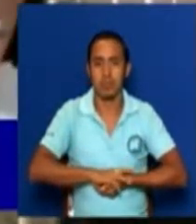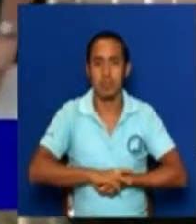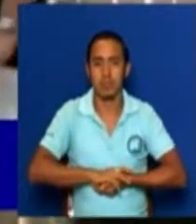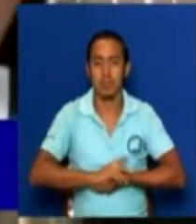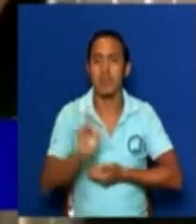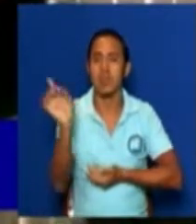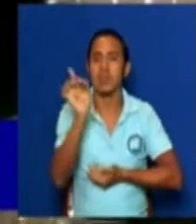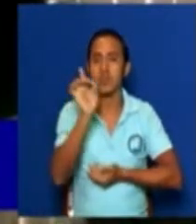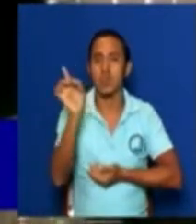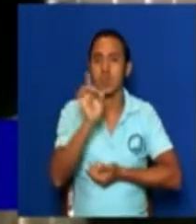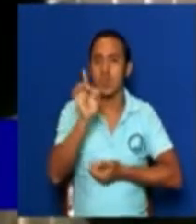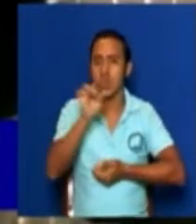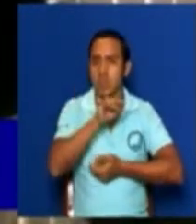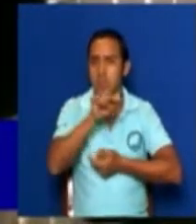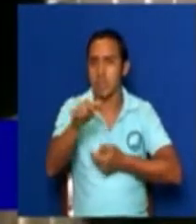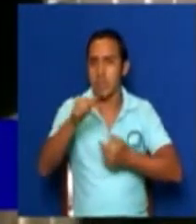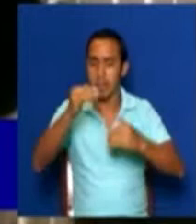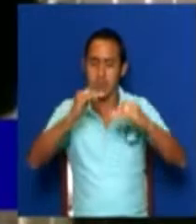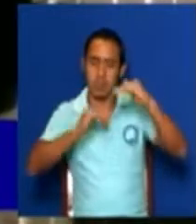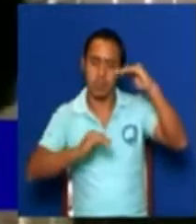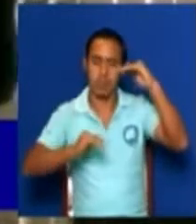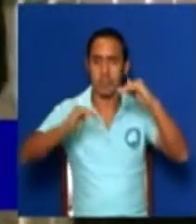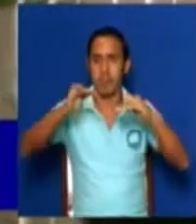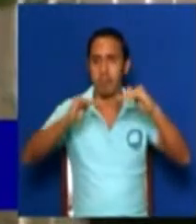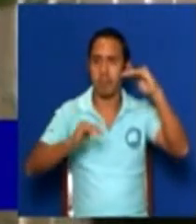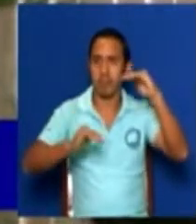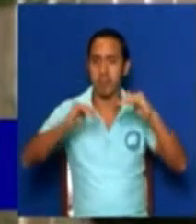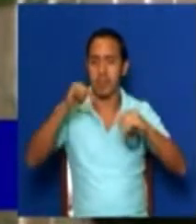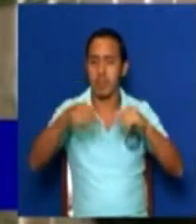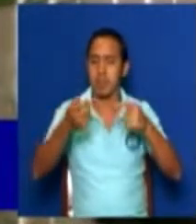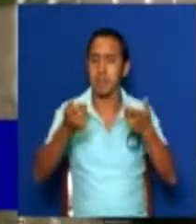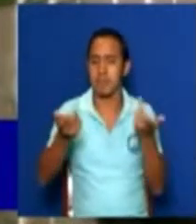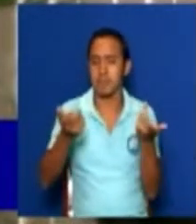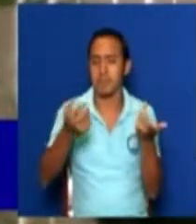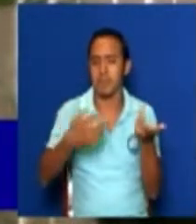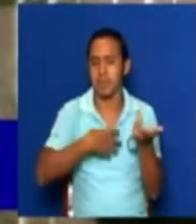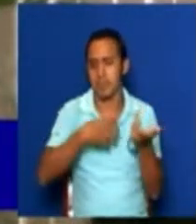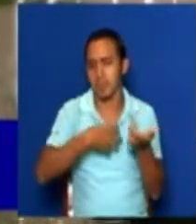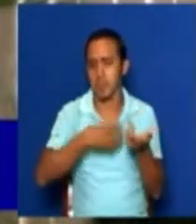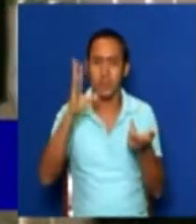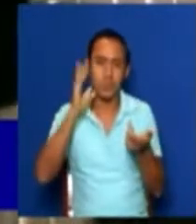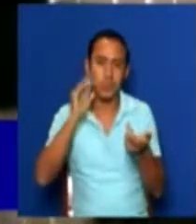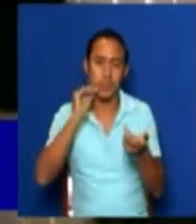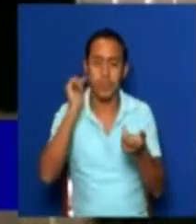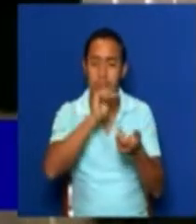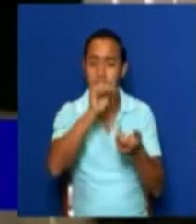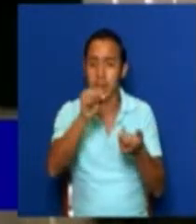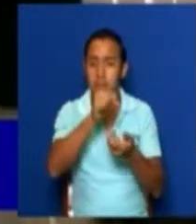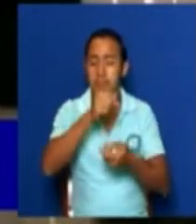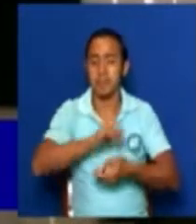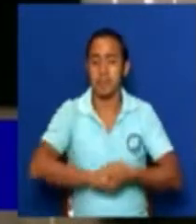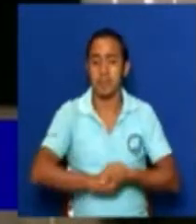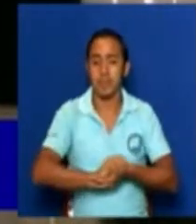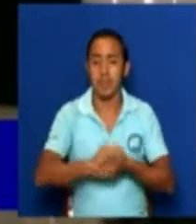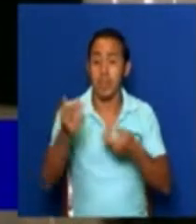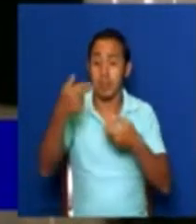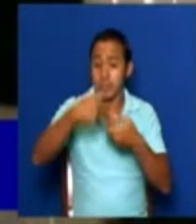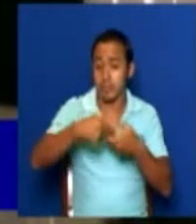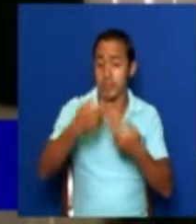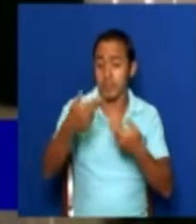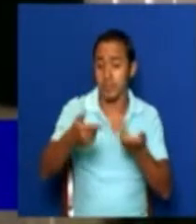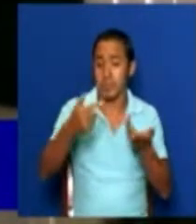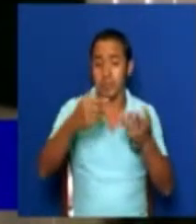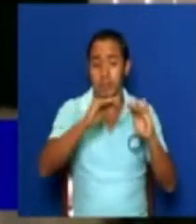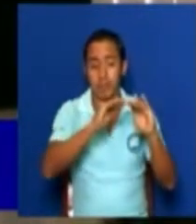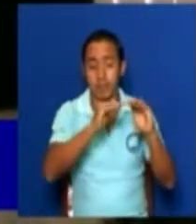¿Dónde se presenta el desajuste por calificaciones en Nicaragua? La subcalificación en el sector rural